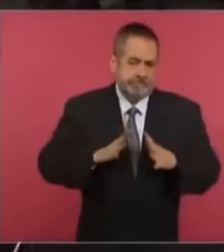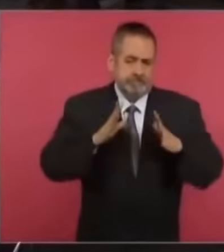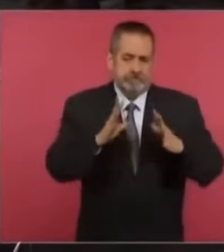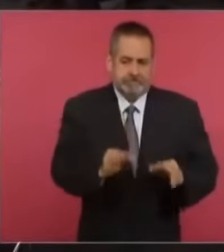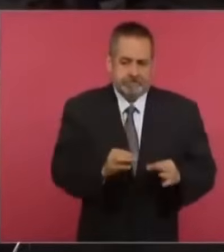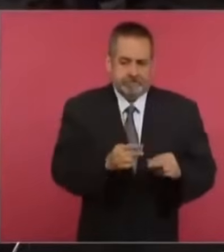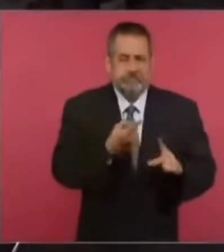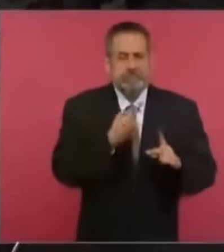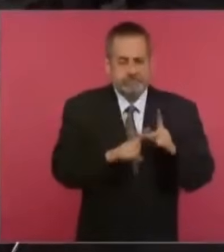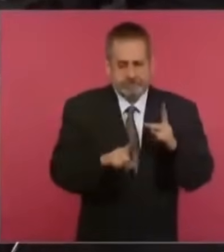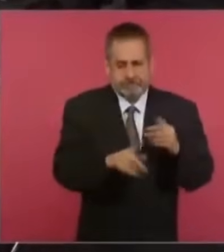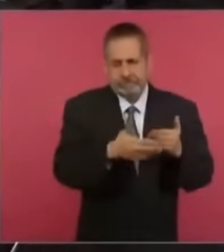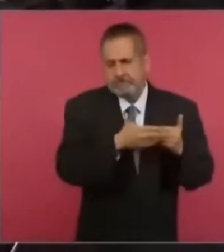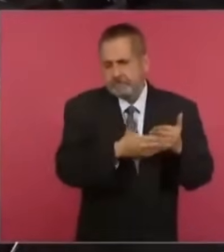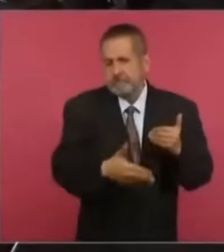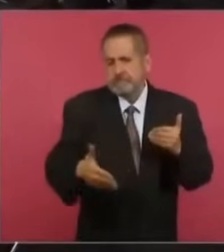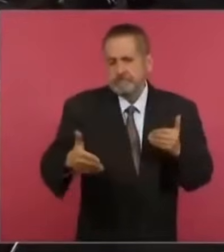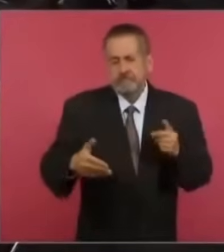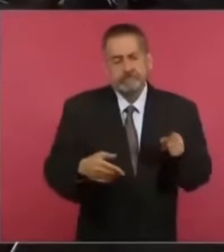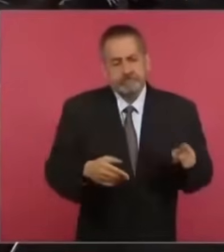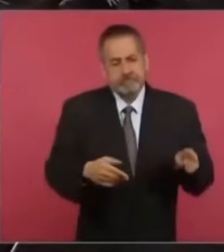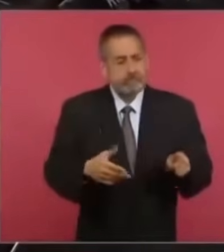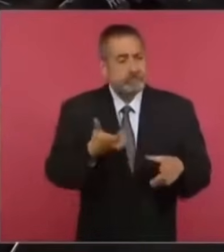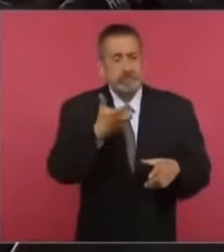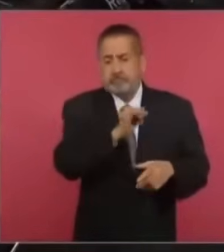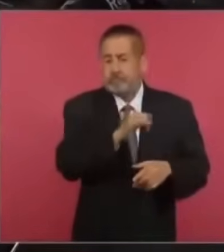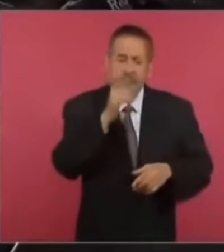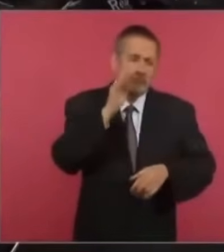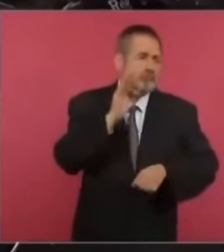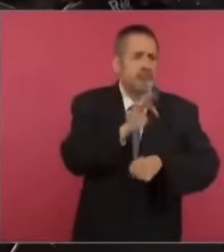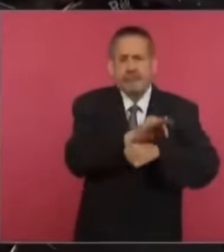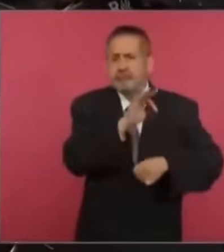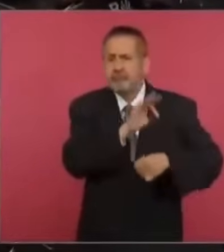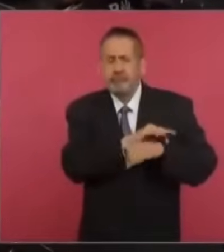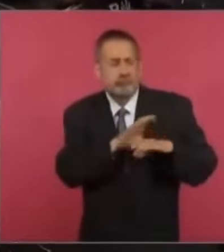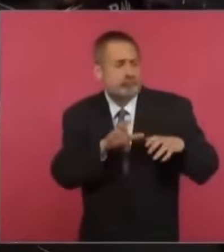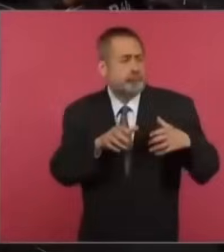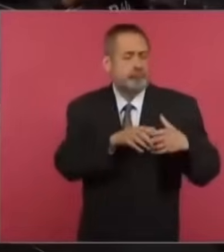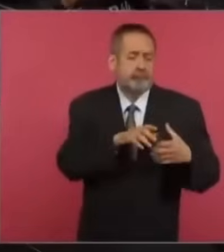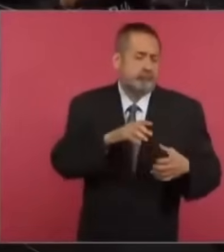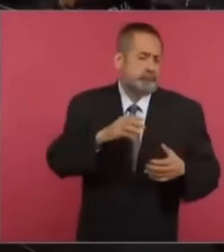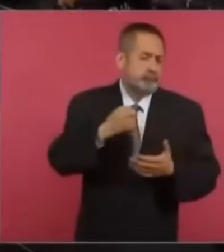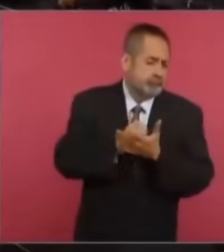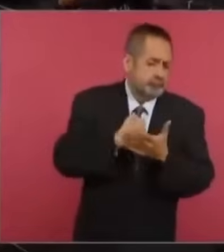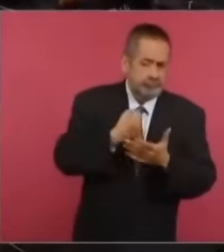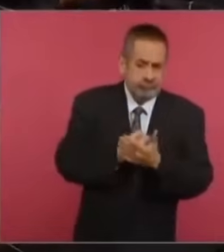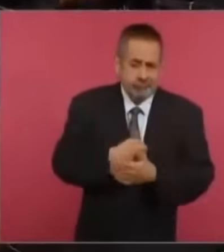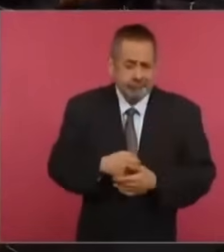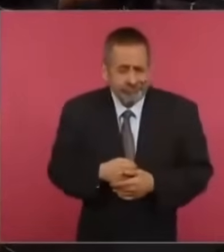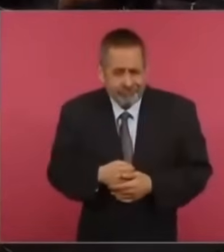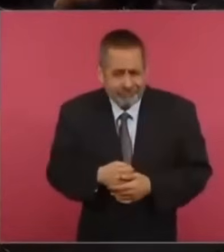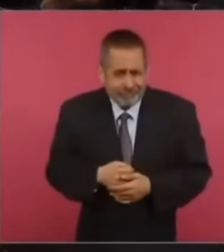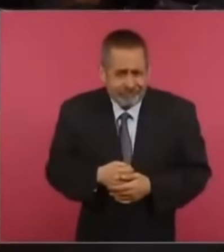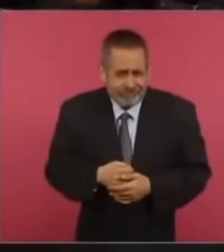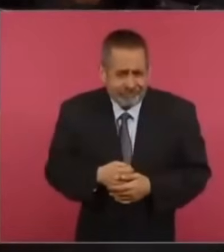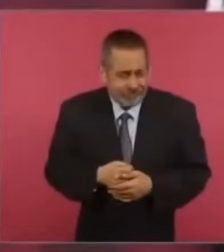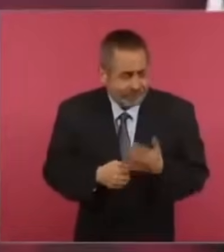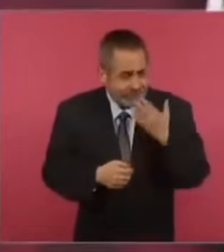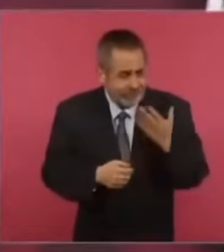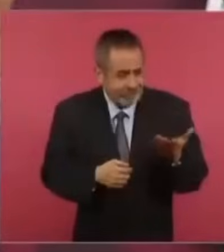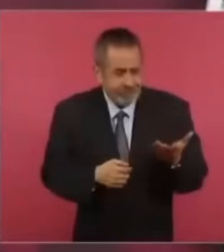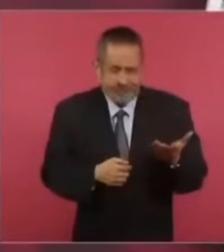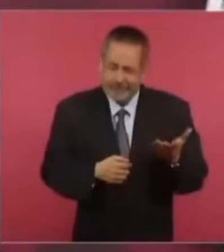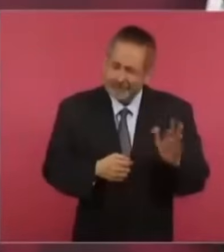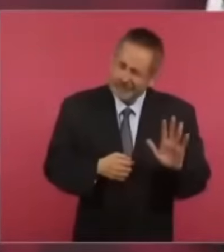y esa es su bandera de lucha. Eso está bien, pero